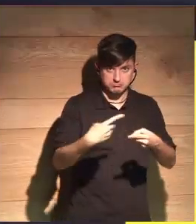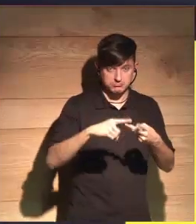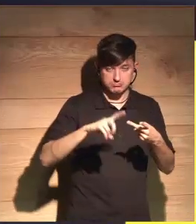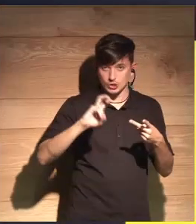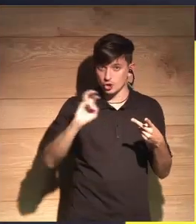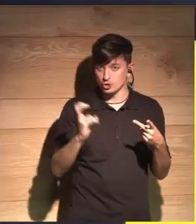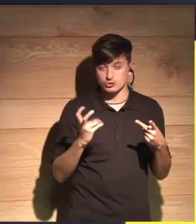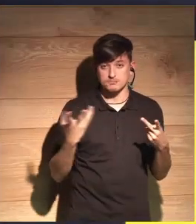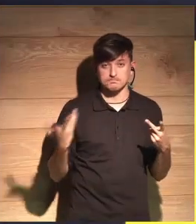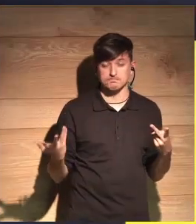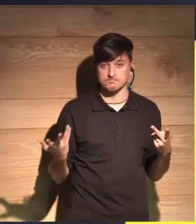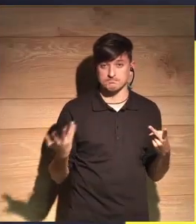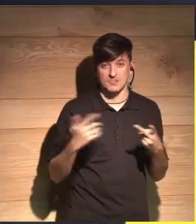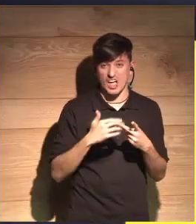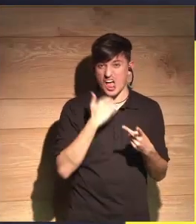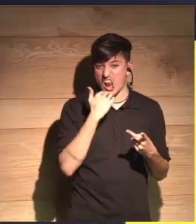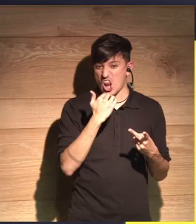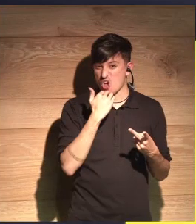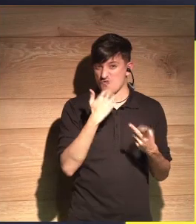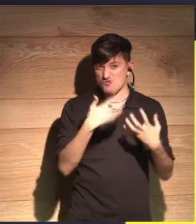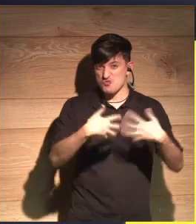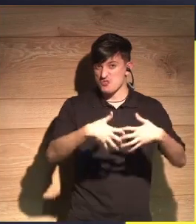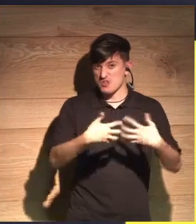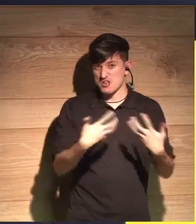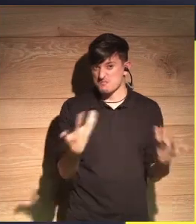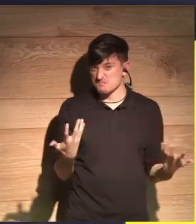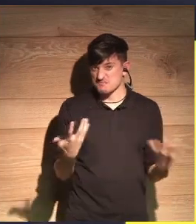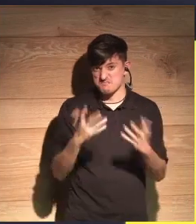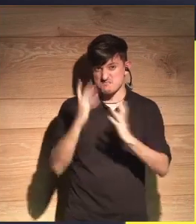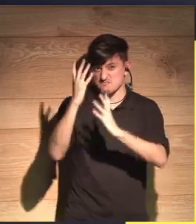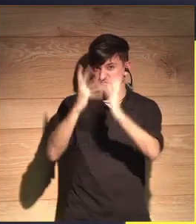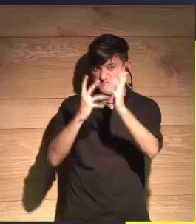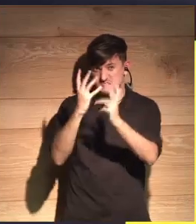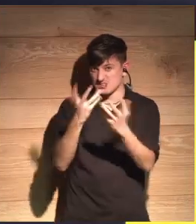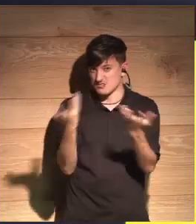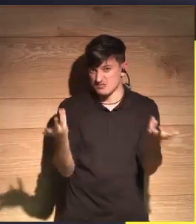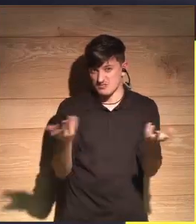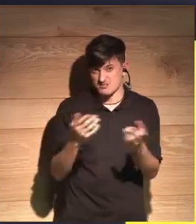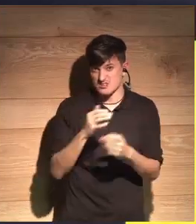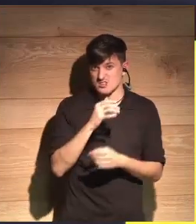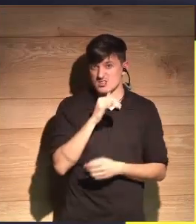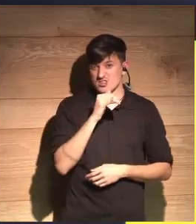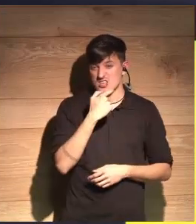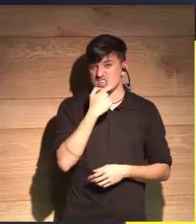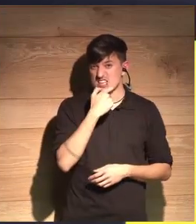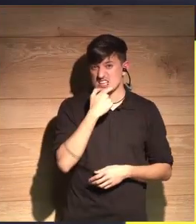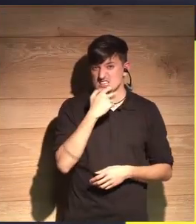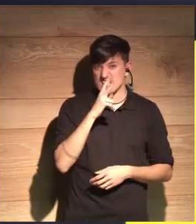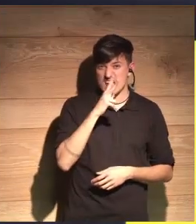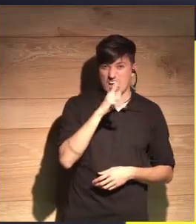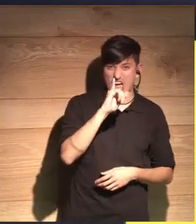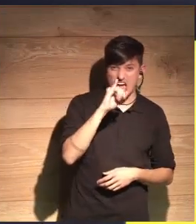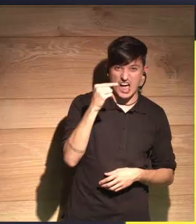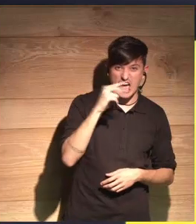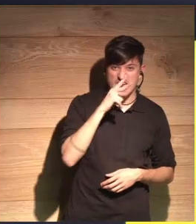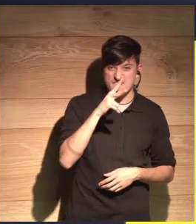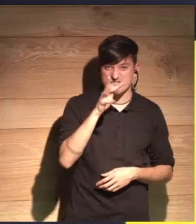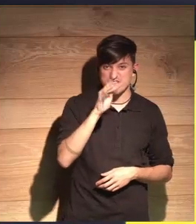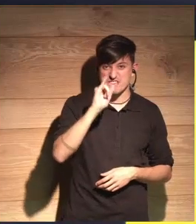otro que es digamos algo que funciona básicamente con algoritmos nos aisló en inglés llamamos simplemente hay finanzas altas